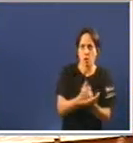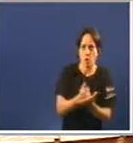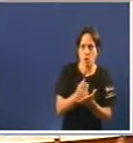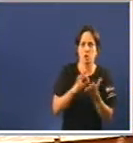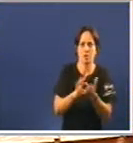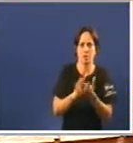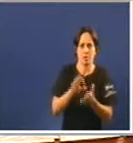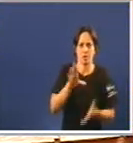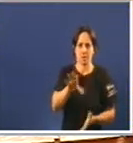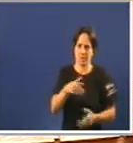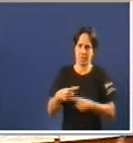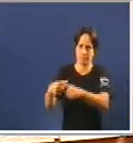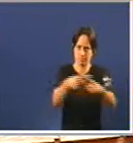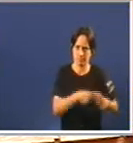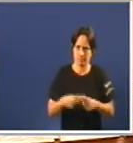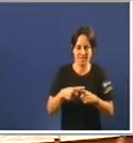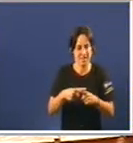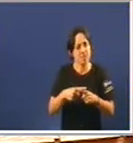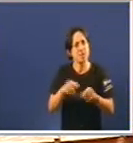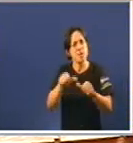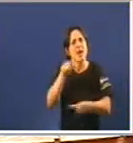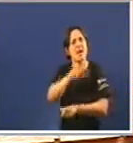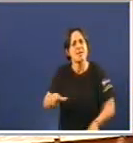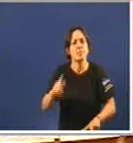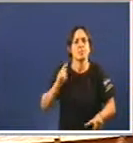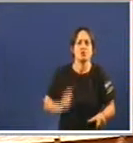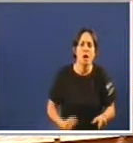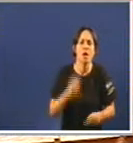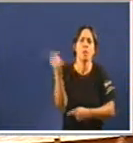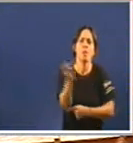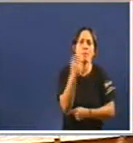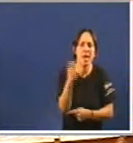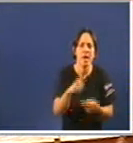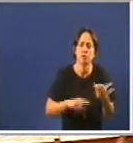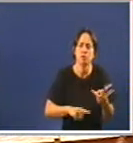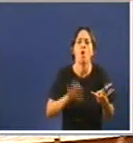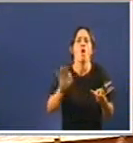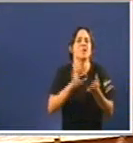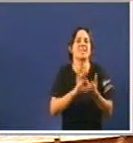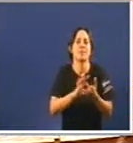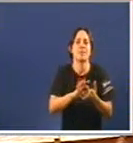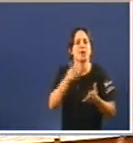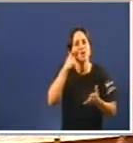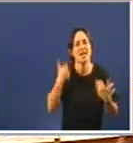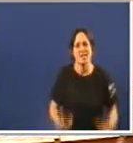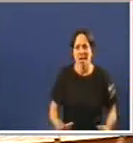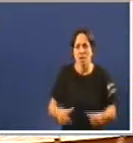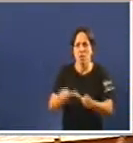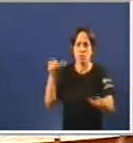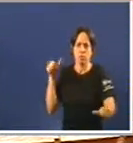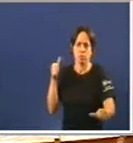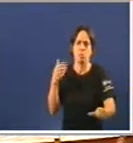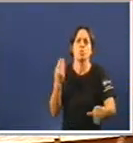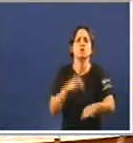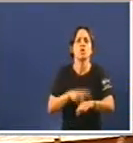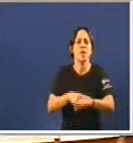Unha denuncia que levan facendo profesionais, bombeiros do noso país, os servizos sanitarios durante moito tempo.